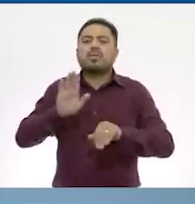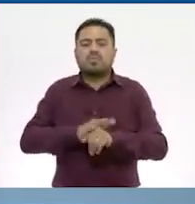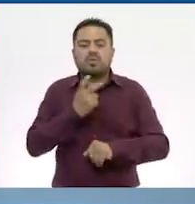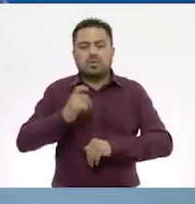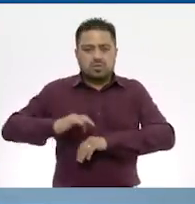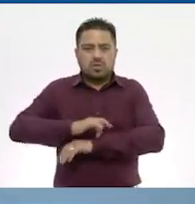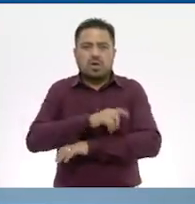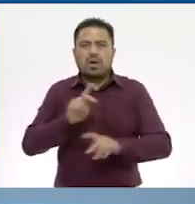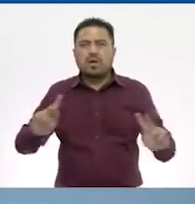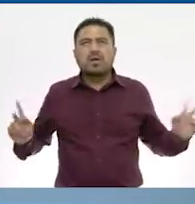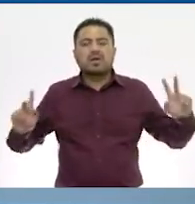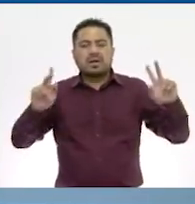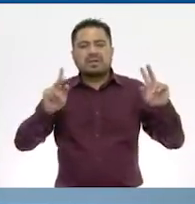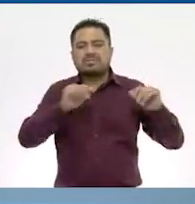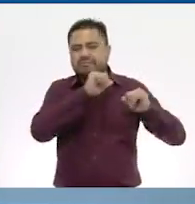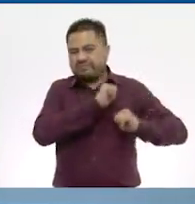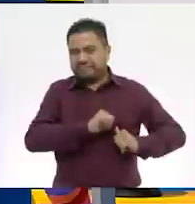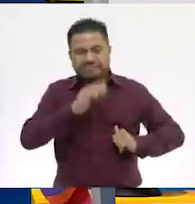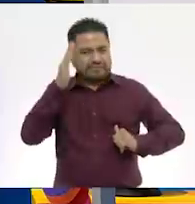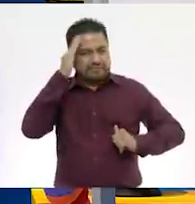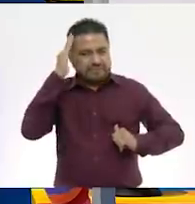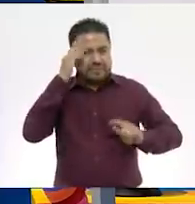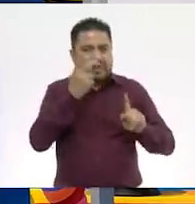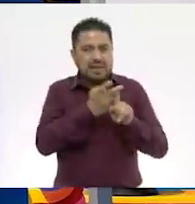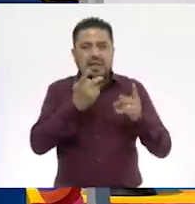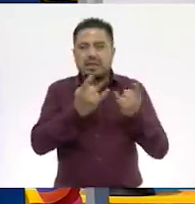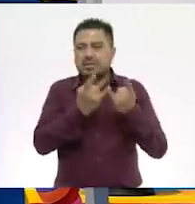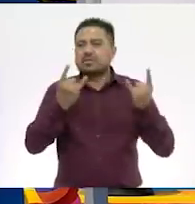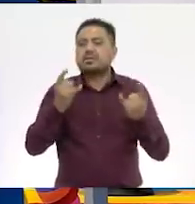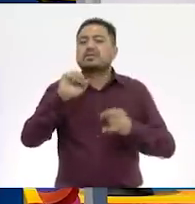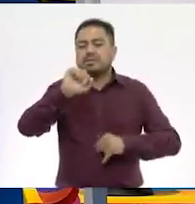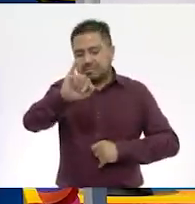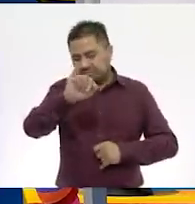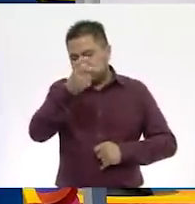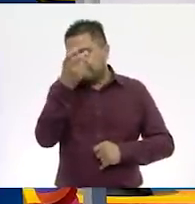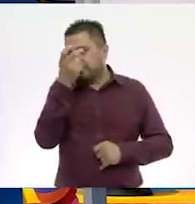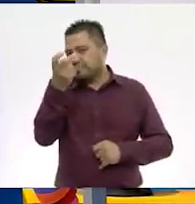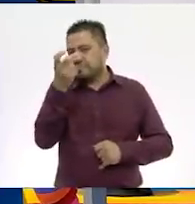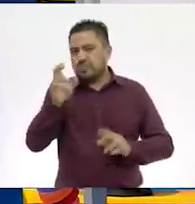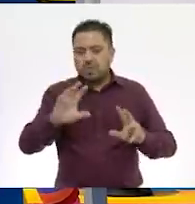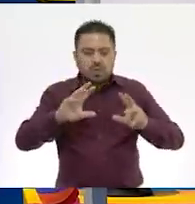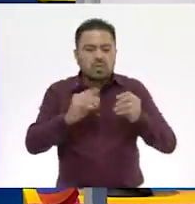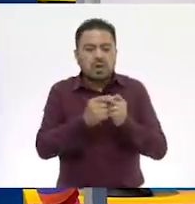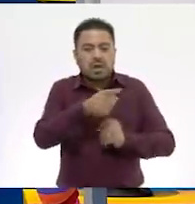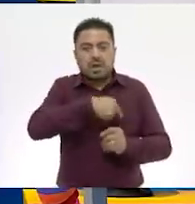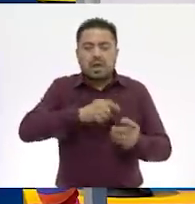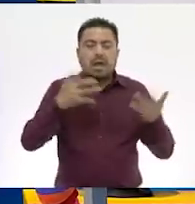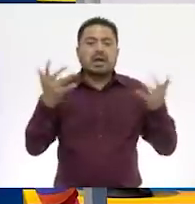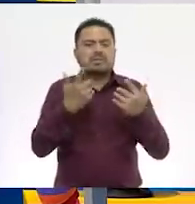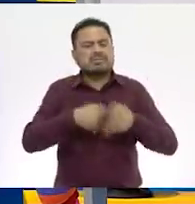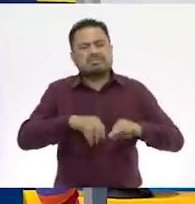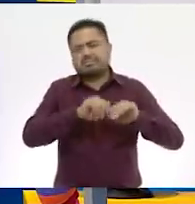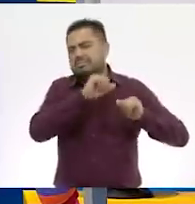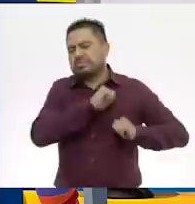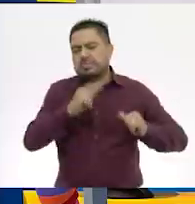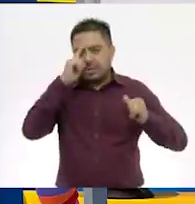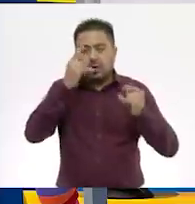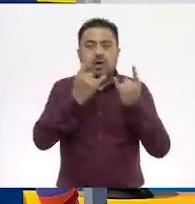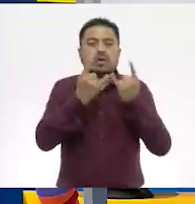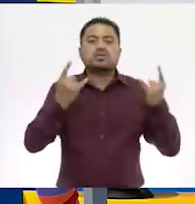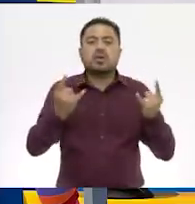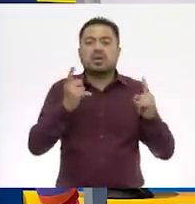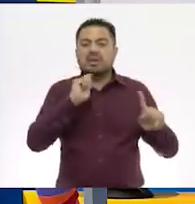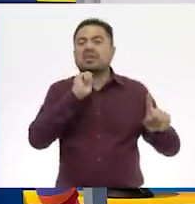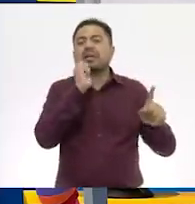las protagonistas de esta historia. Exacto. La hormiga y la paloma son quienes realizan las acciones principales en la historia.